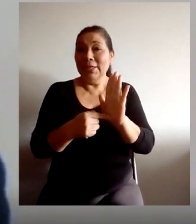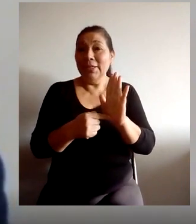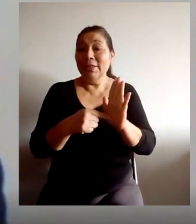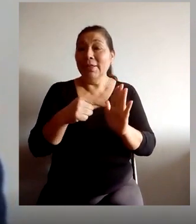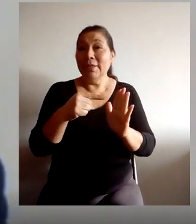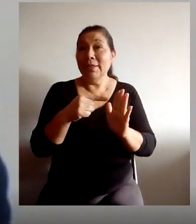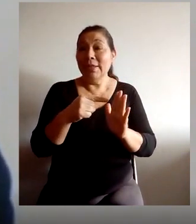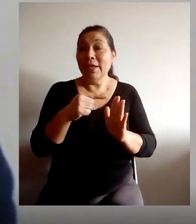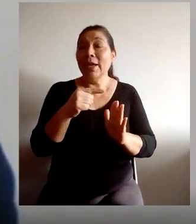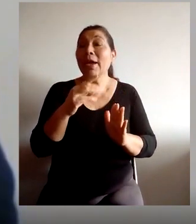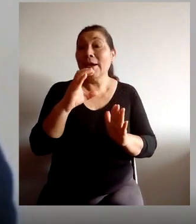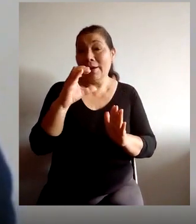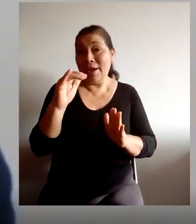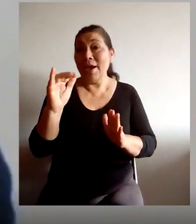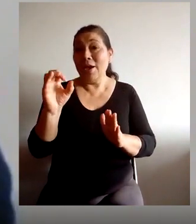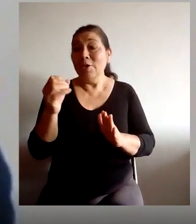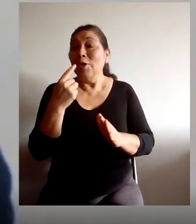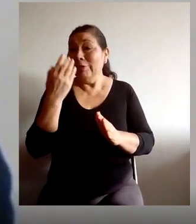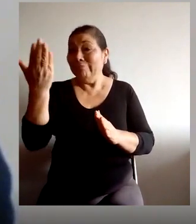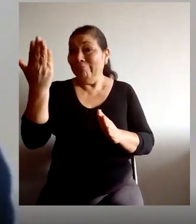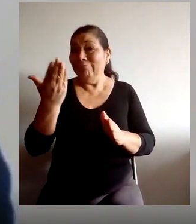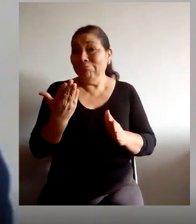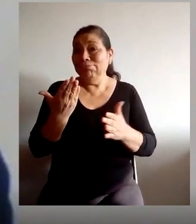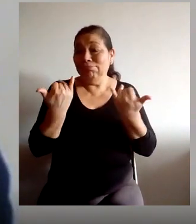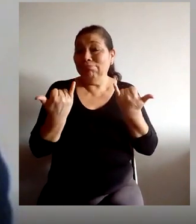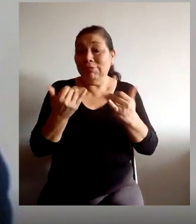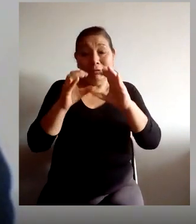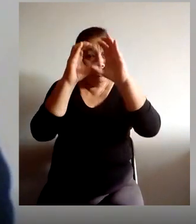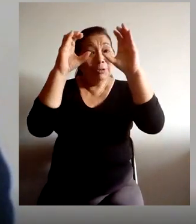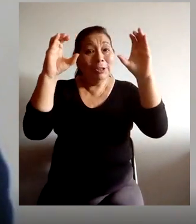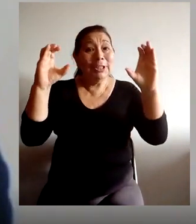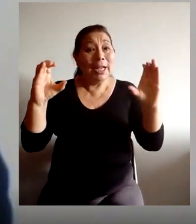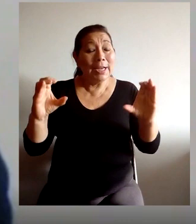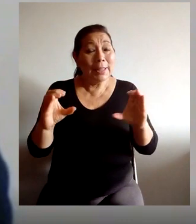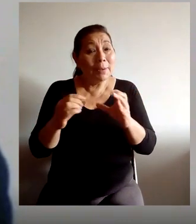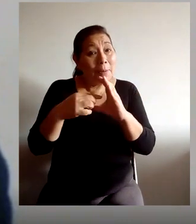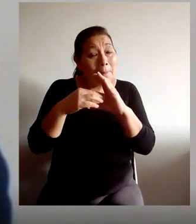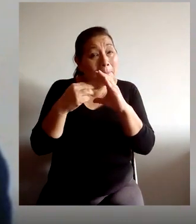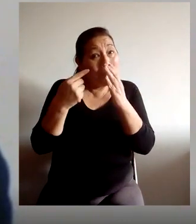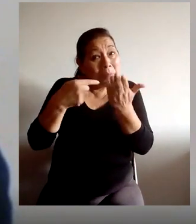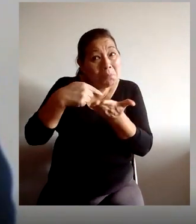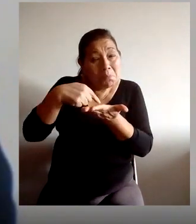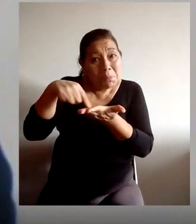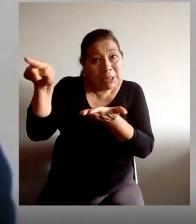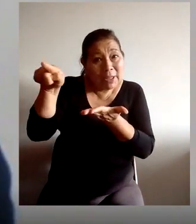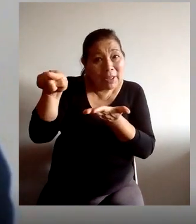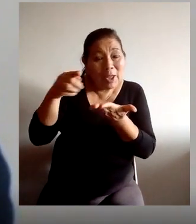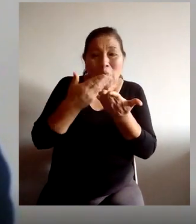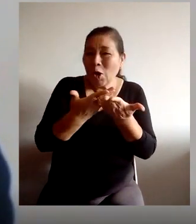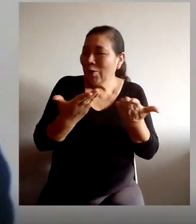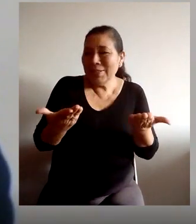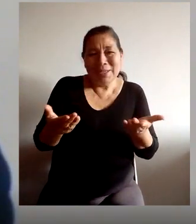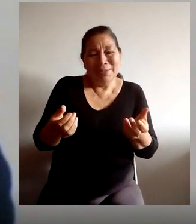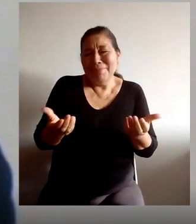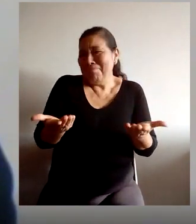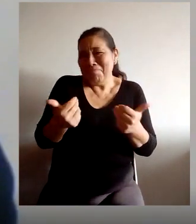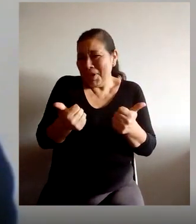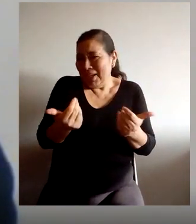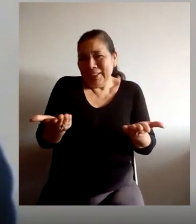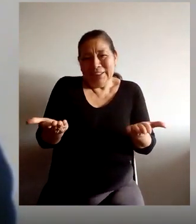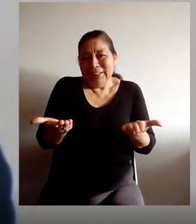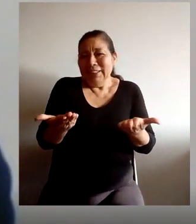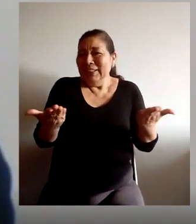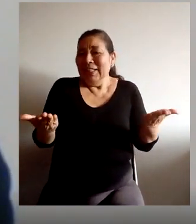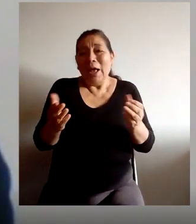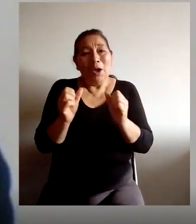emitido con estas irregularidades y en estas condiciones y con estas falencias, debería producirse